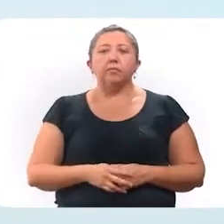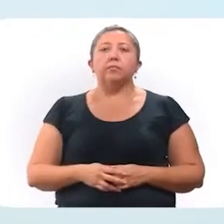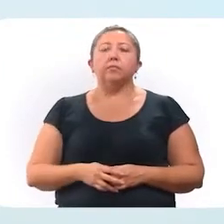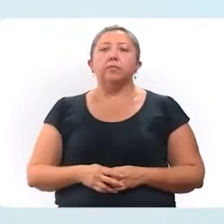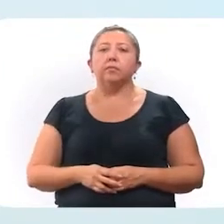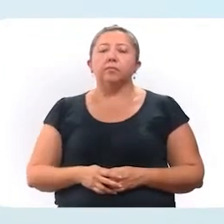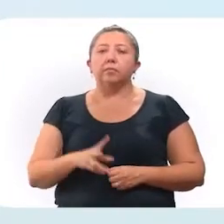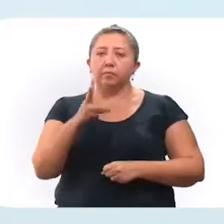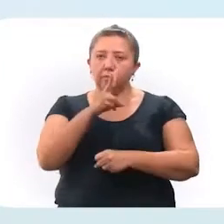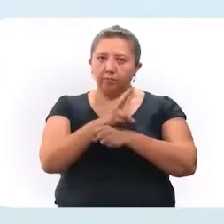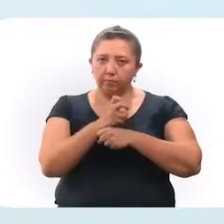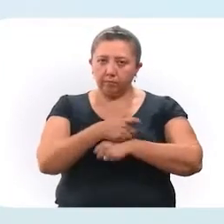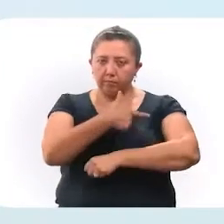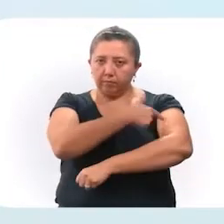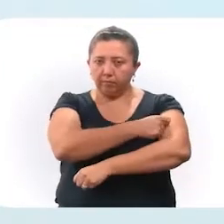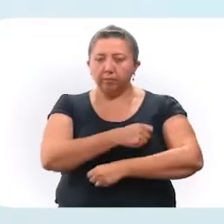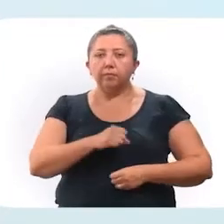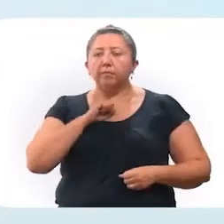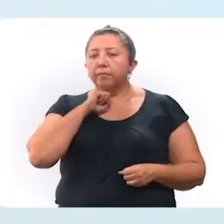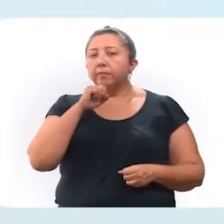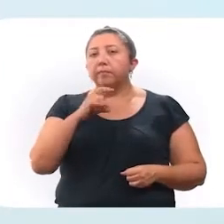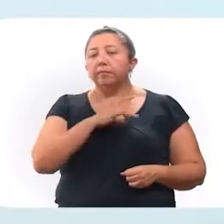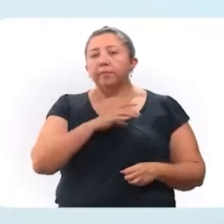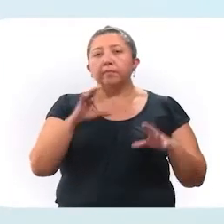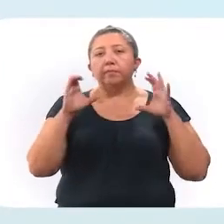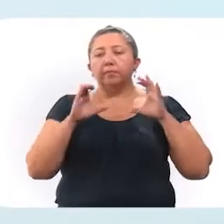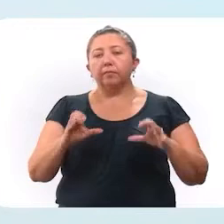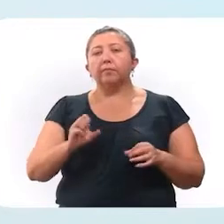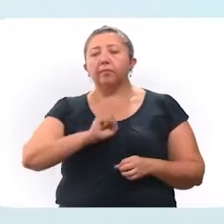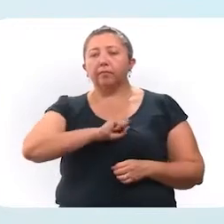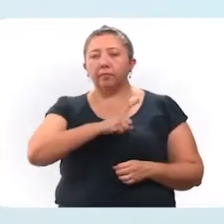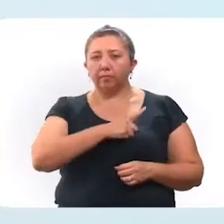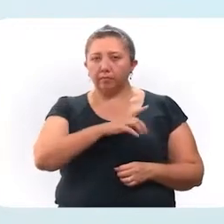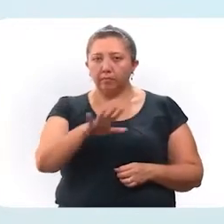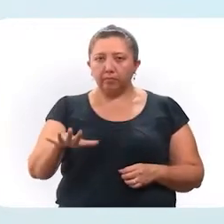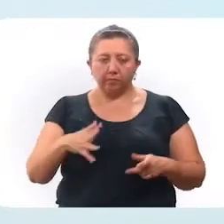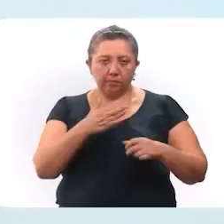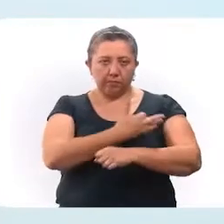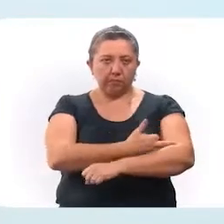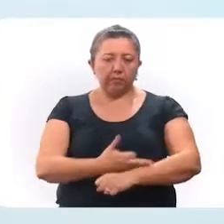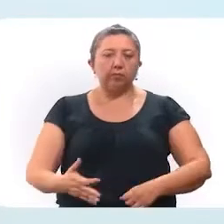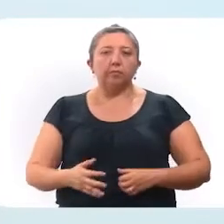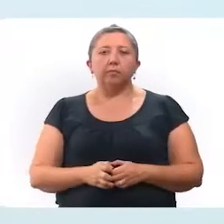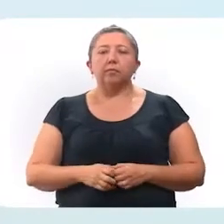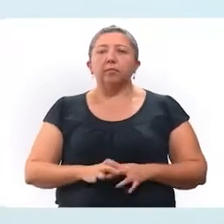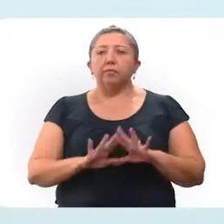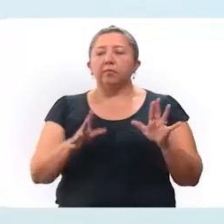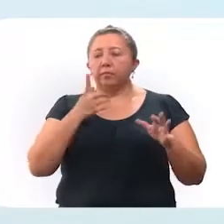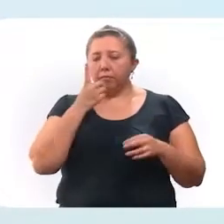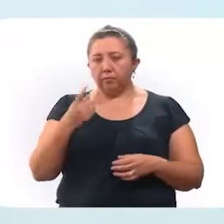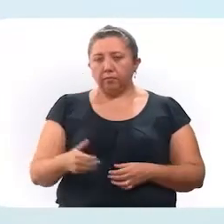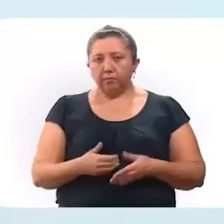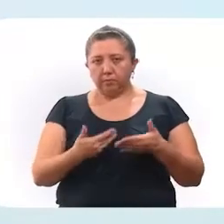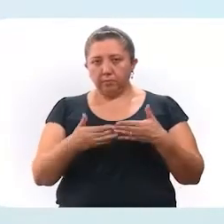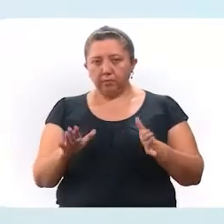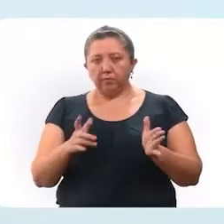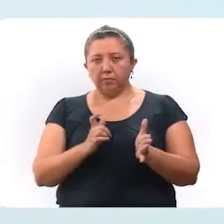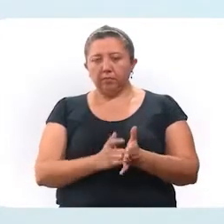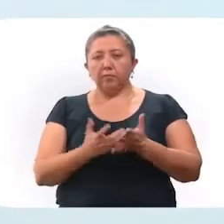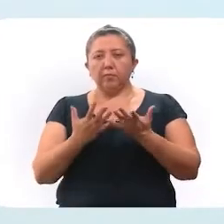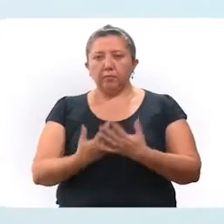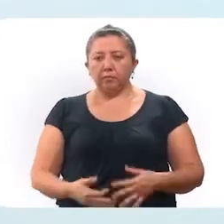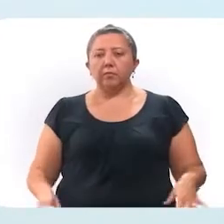personas. Los invitamos a vacunarse sin temor para proteger nuestra salud y la de nuestras familias. Como se ha señalado, en la